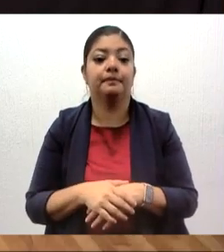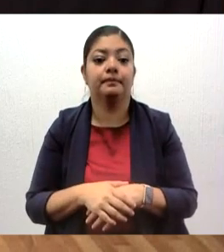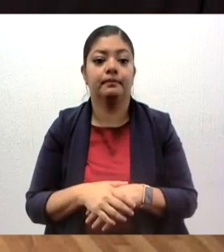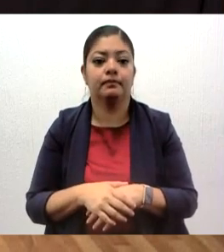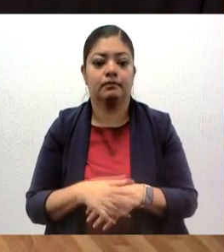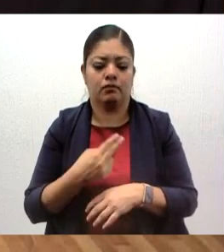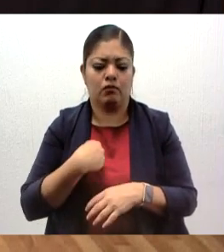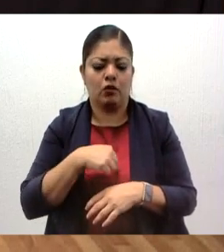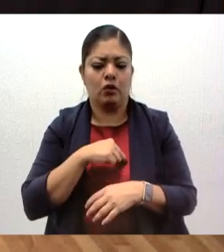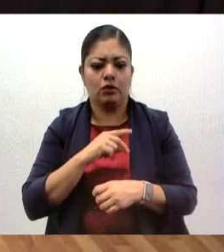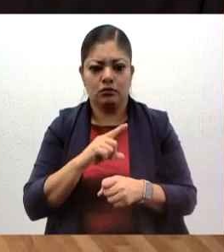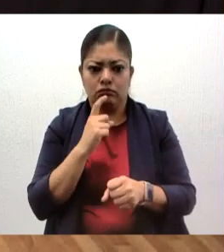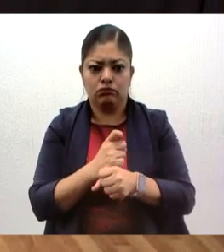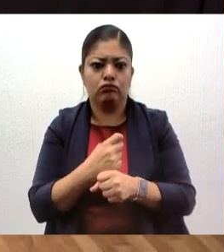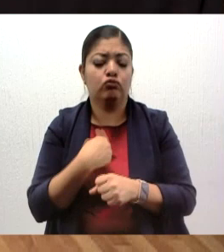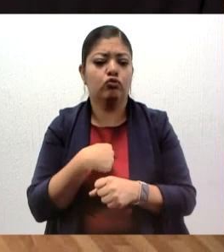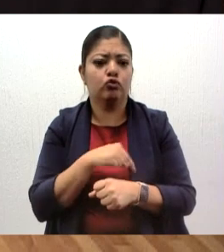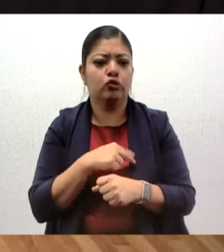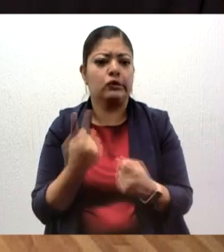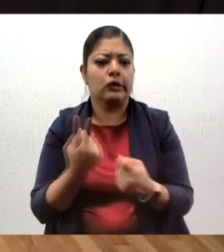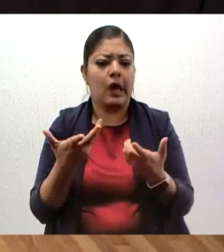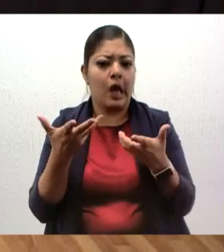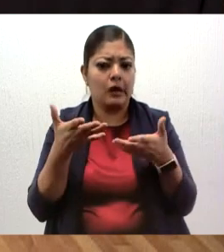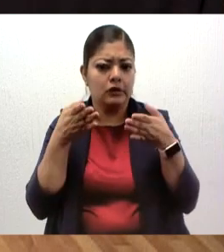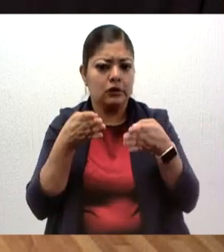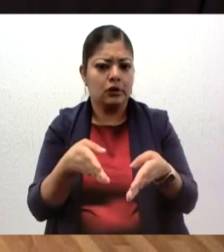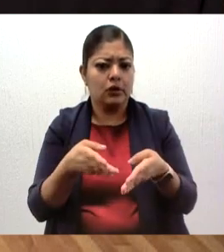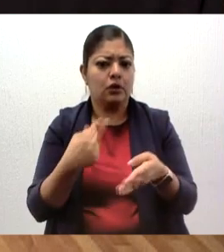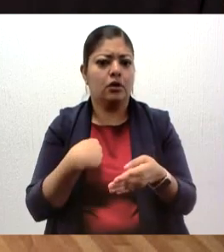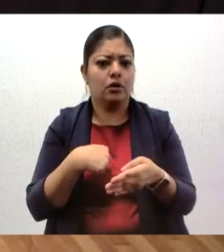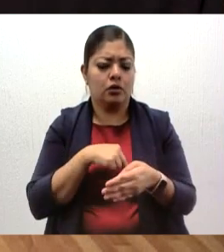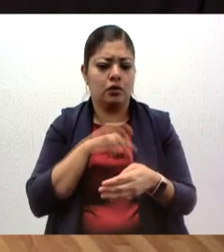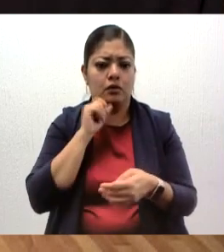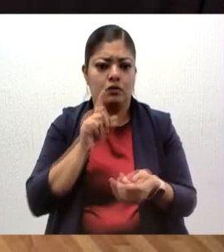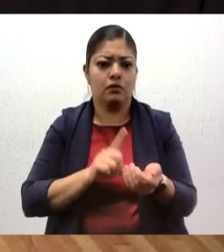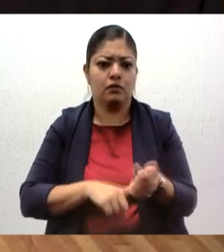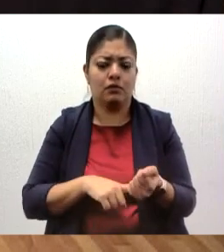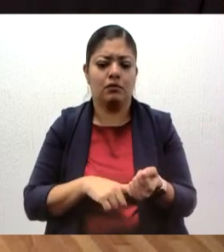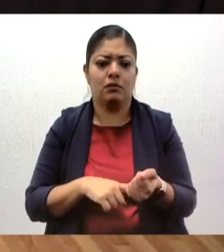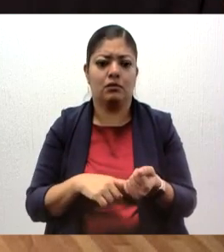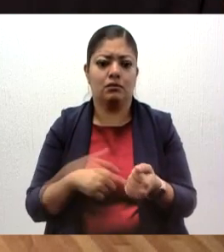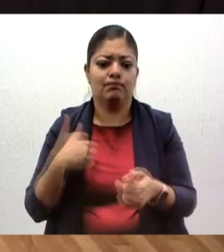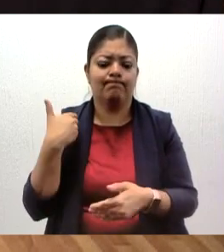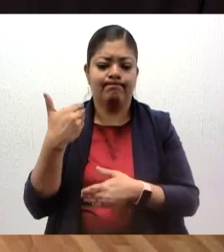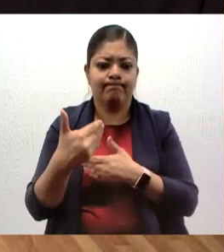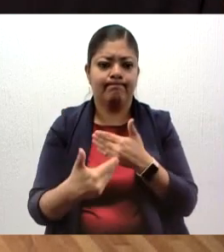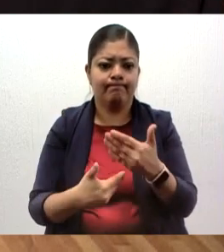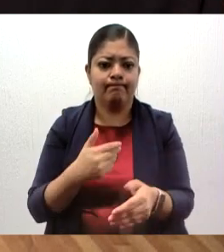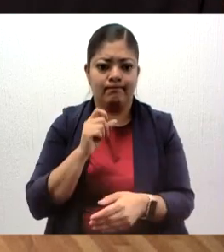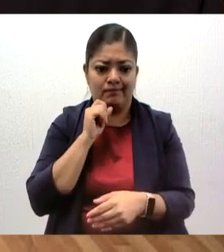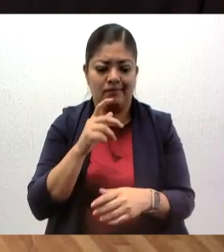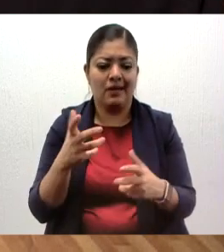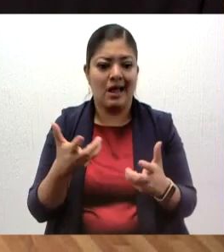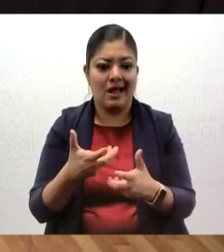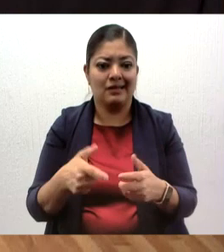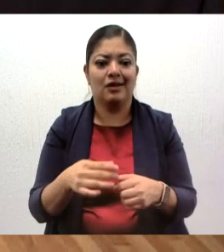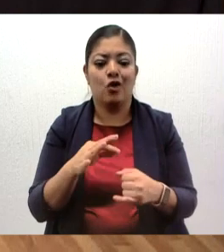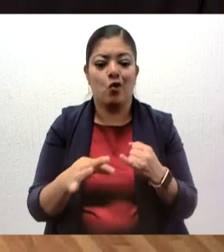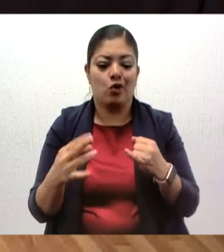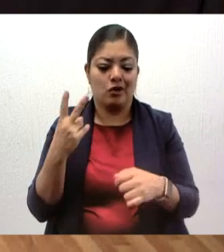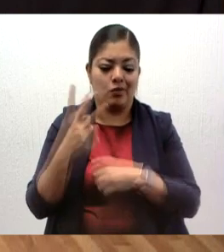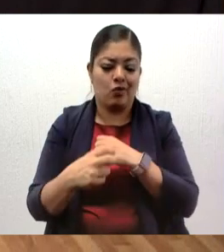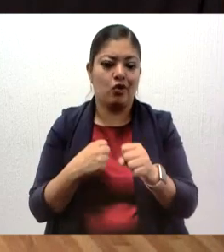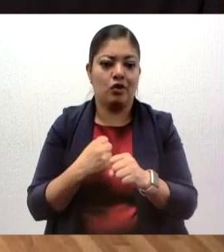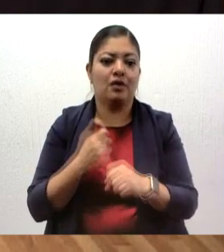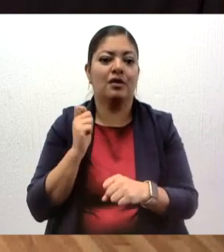a eso nos dedicamos Y eso Hemos eh venido tratando de generar estos últimos 2 años es el